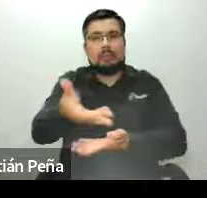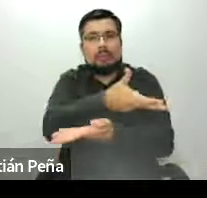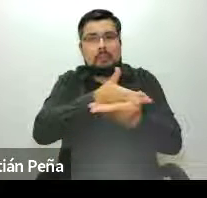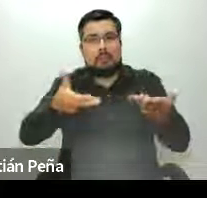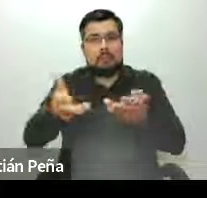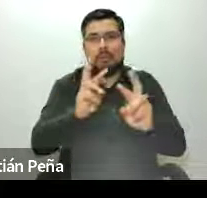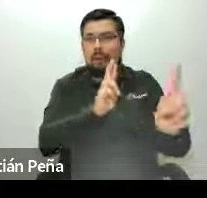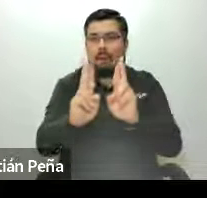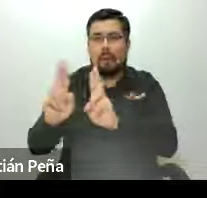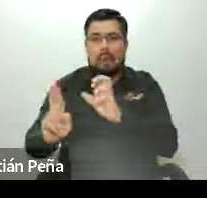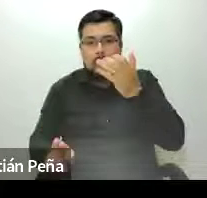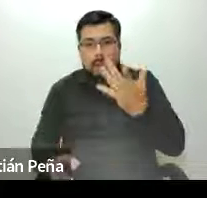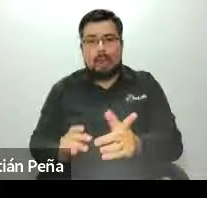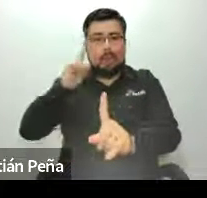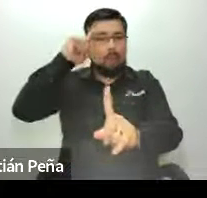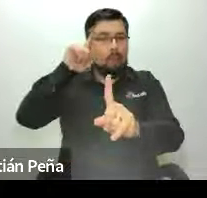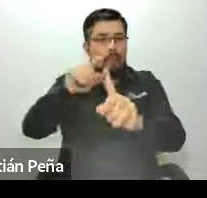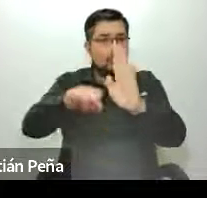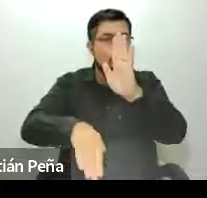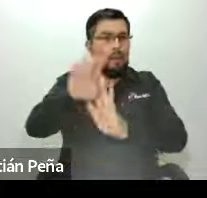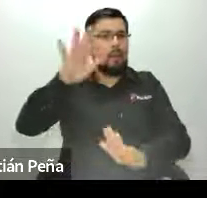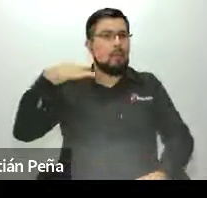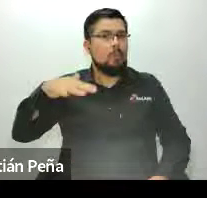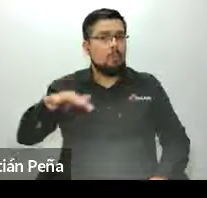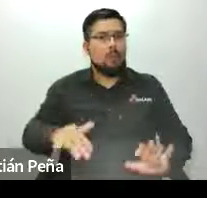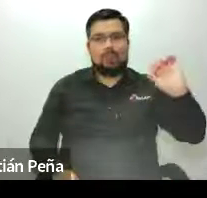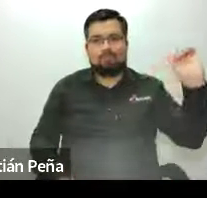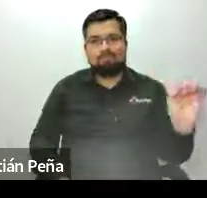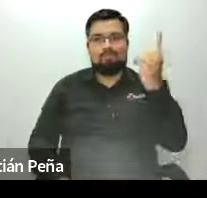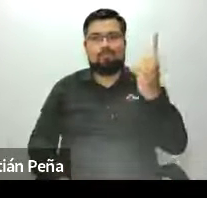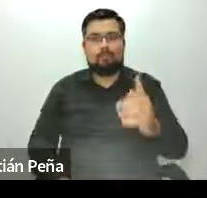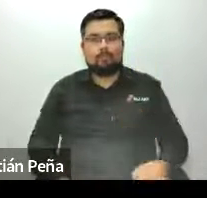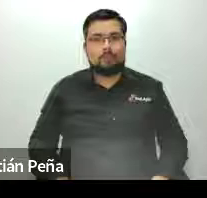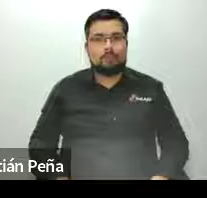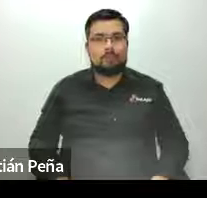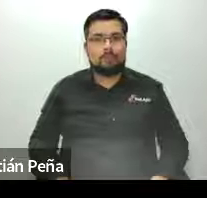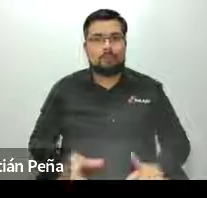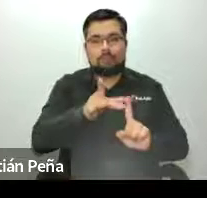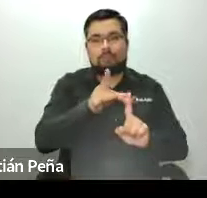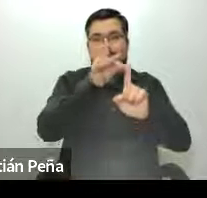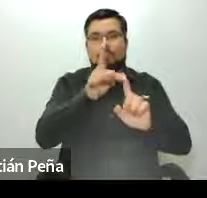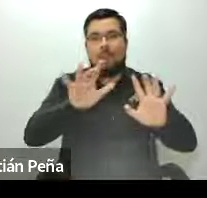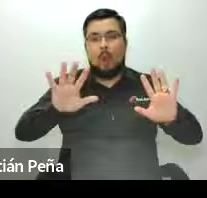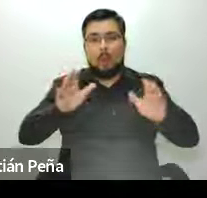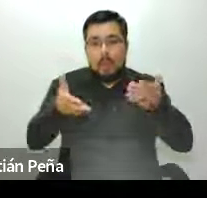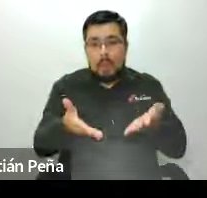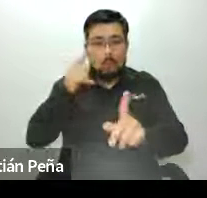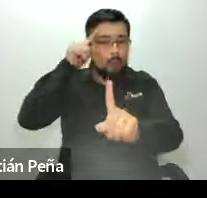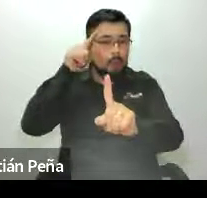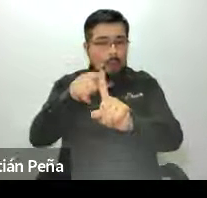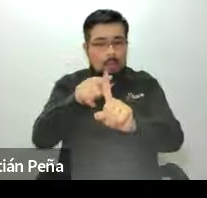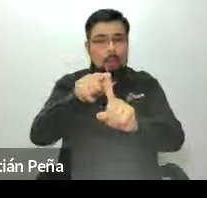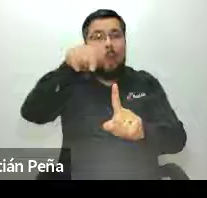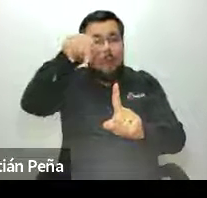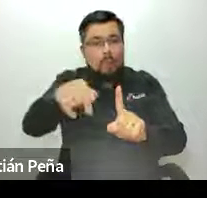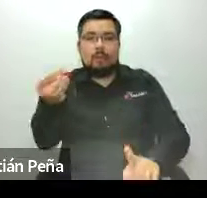el que aparece más relevante en un momento, el que habría que priorizar. Entonces puede ser que ese objetivo no esté hoy día en la priorización curricular, pero nosotros